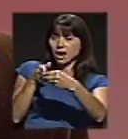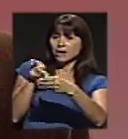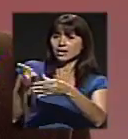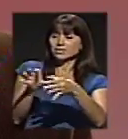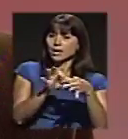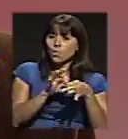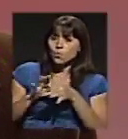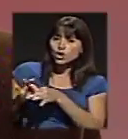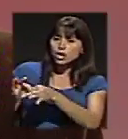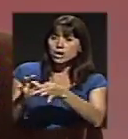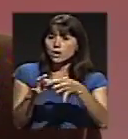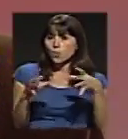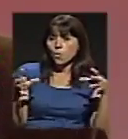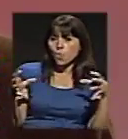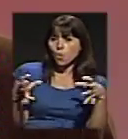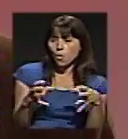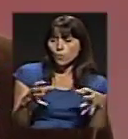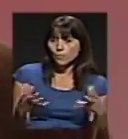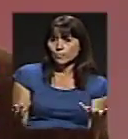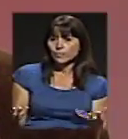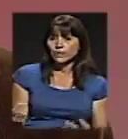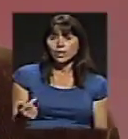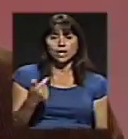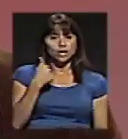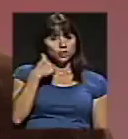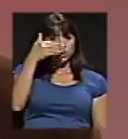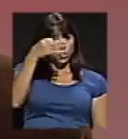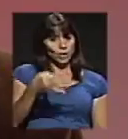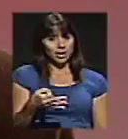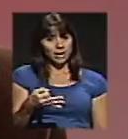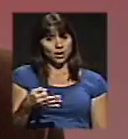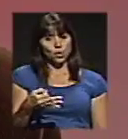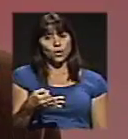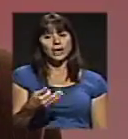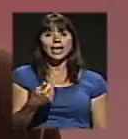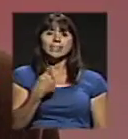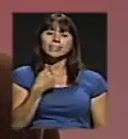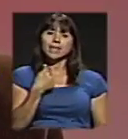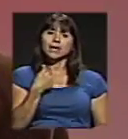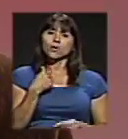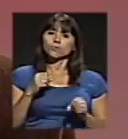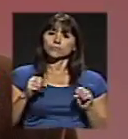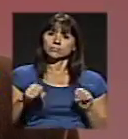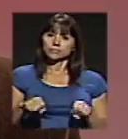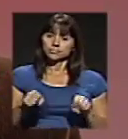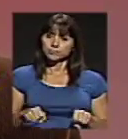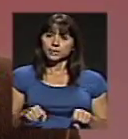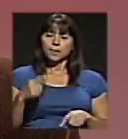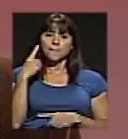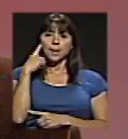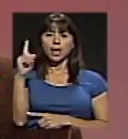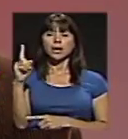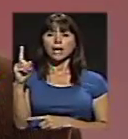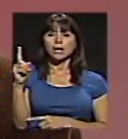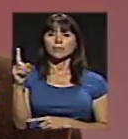de fuerzas? Yo creo que tengo la capacidad para